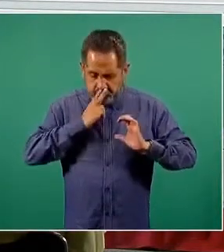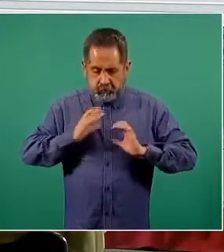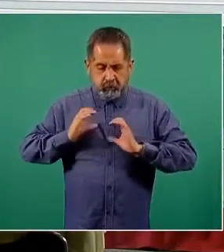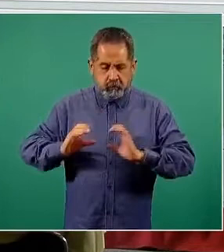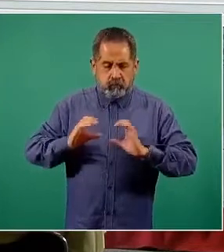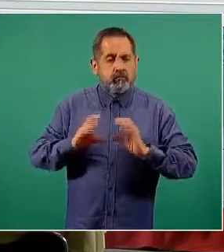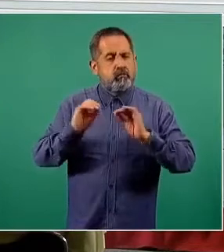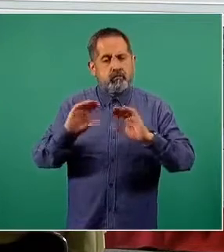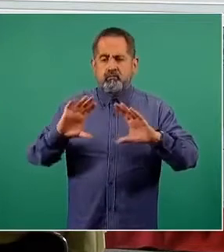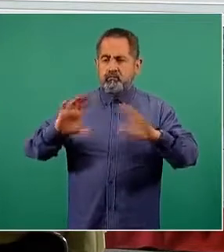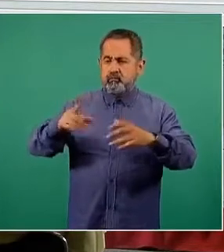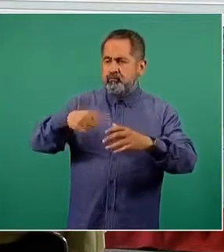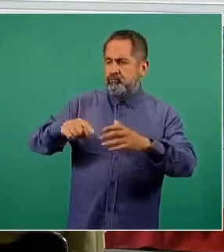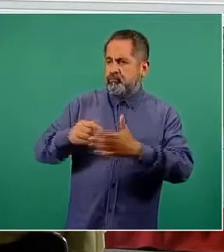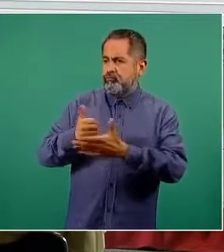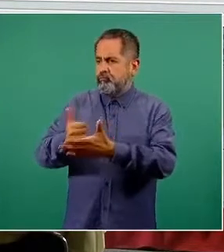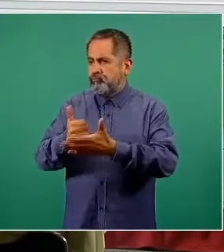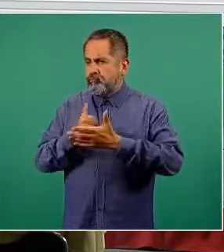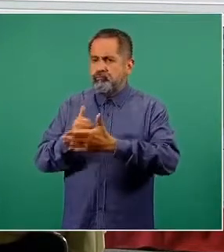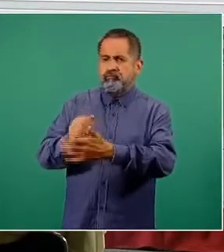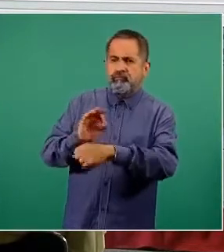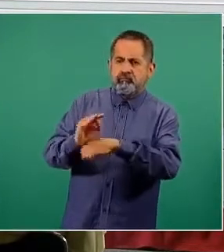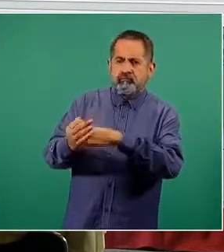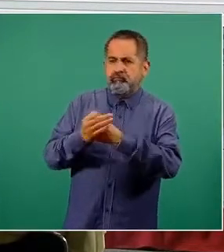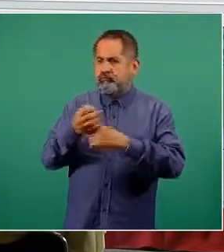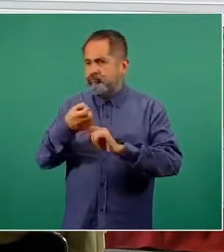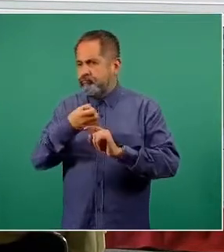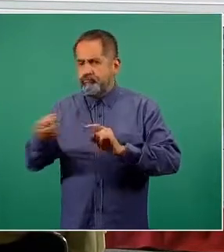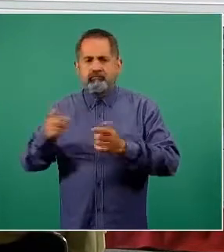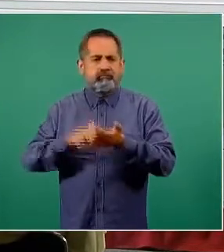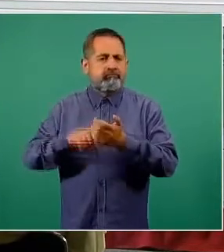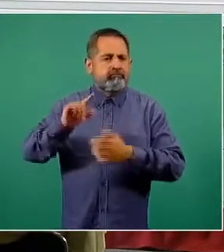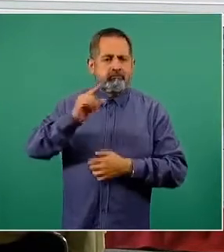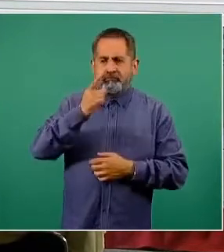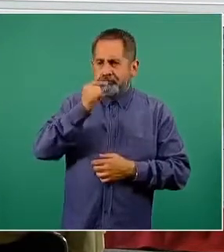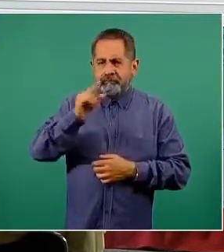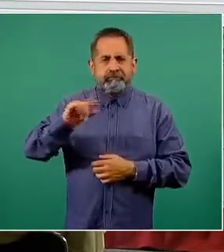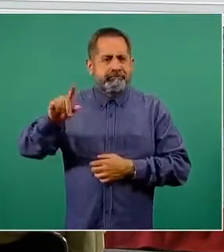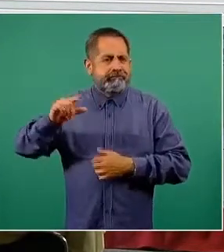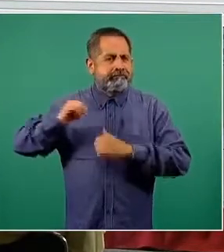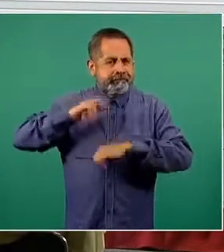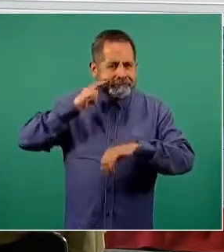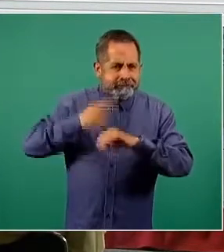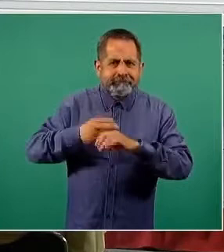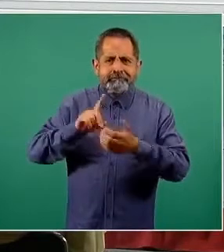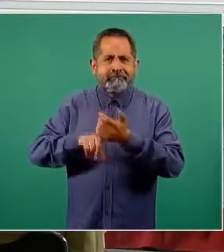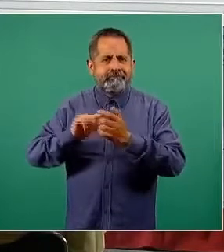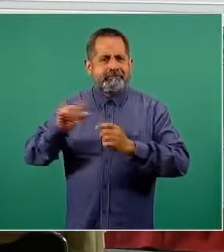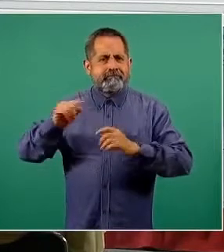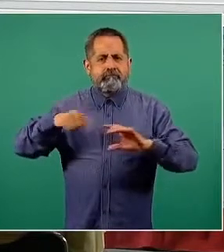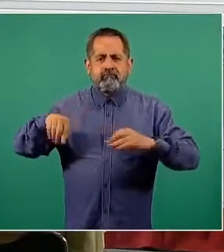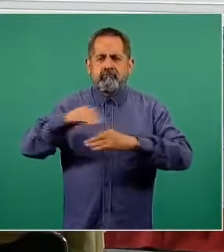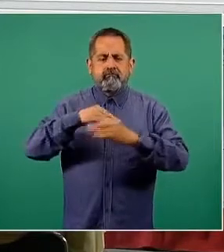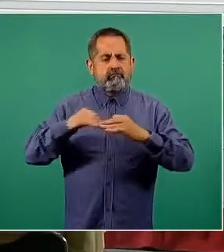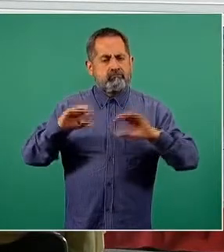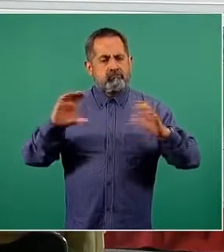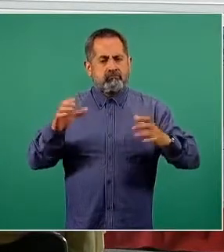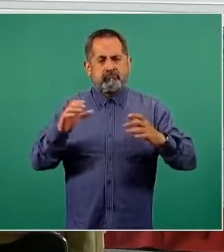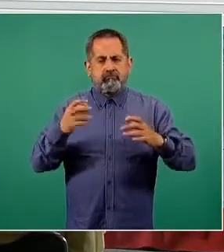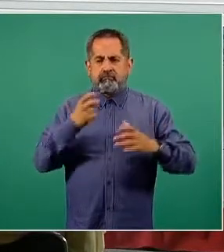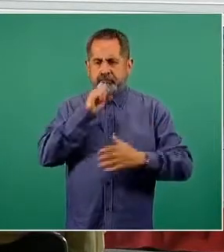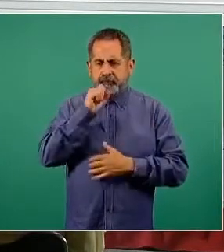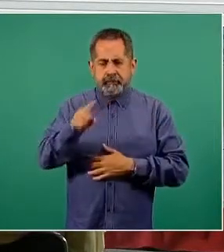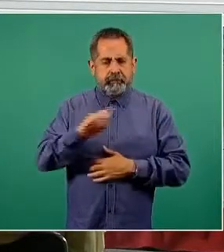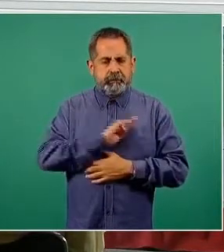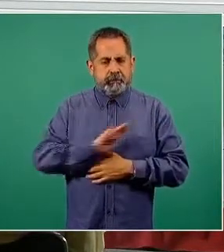manera colectiva nos ayudan también a organizar las autoridades sanitarias locales, en las entidades federativas y también en